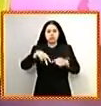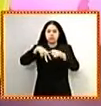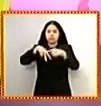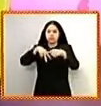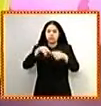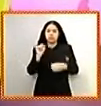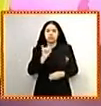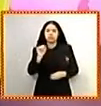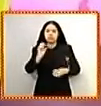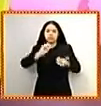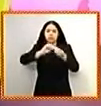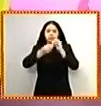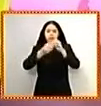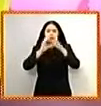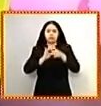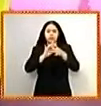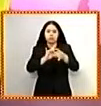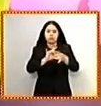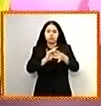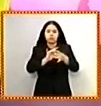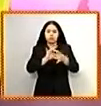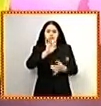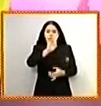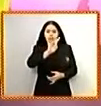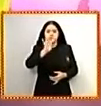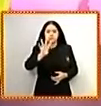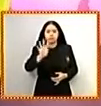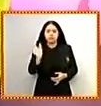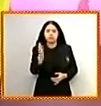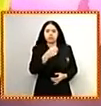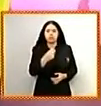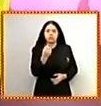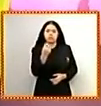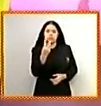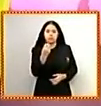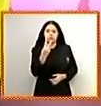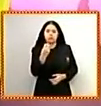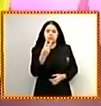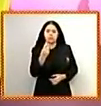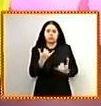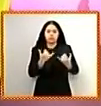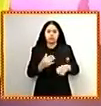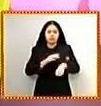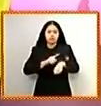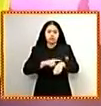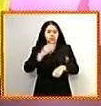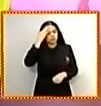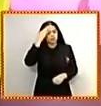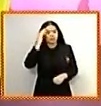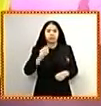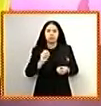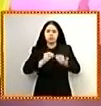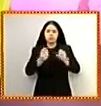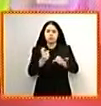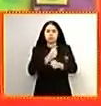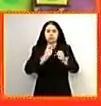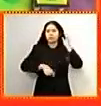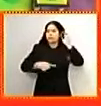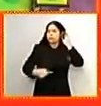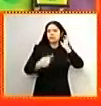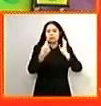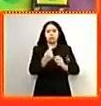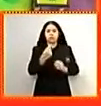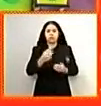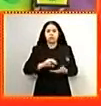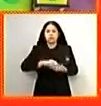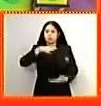izquierdo, números relacionados 84 y 12. Ahora conoceremos el número ganador para más uno y así aumentar